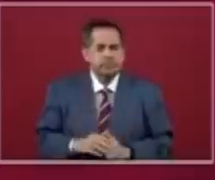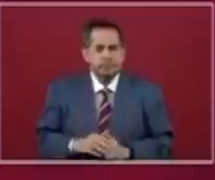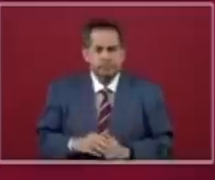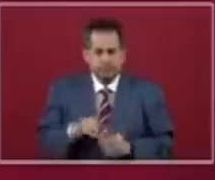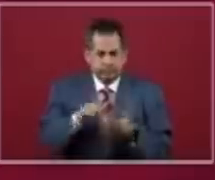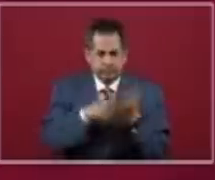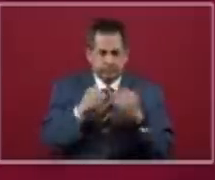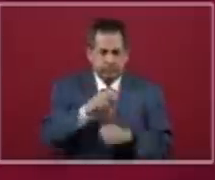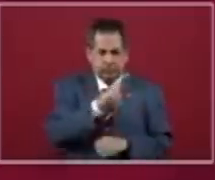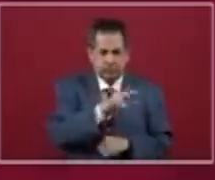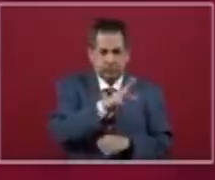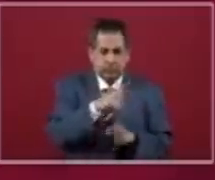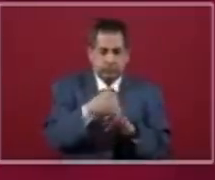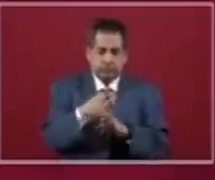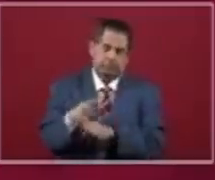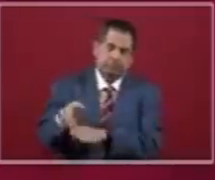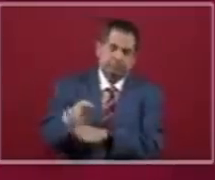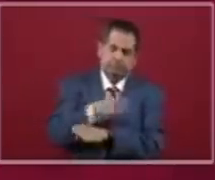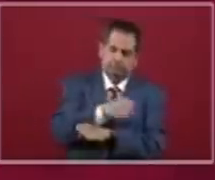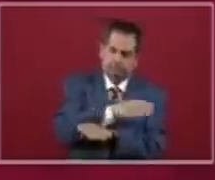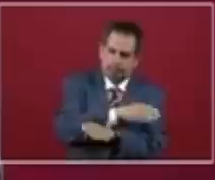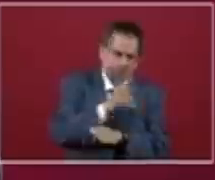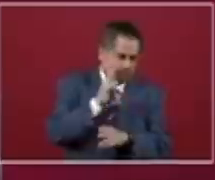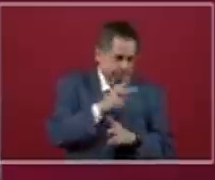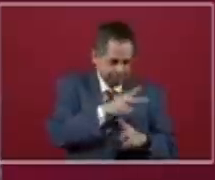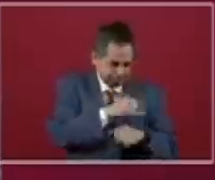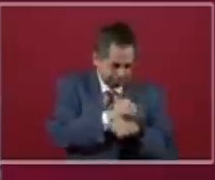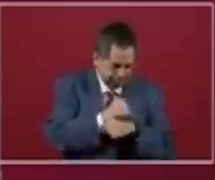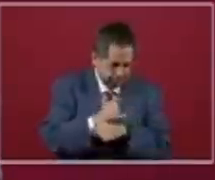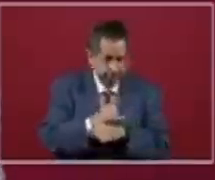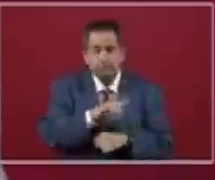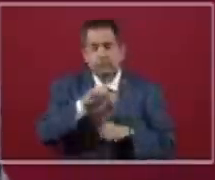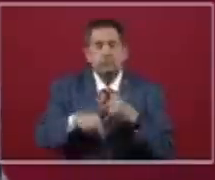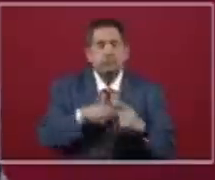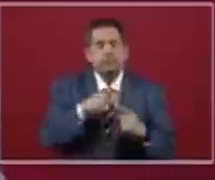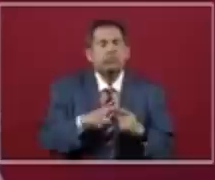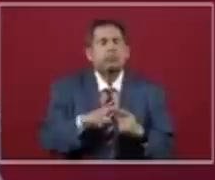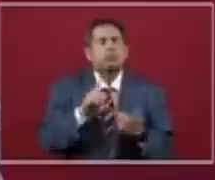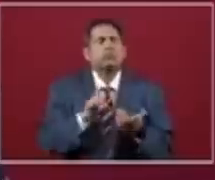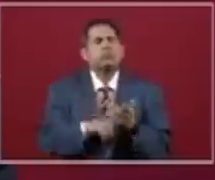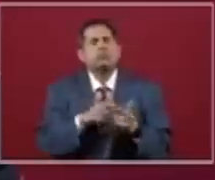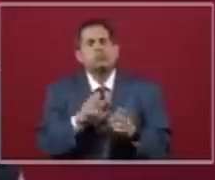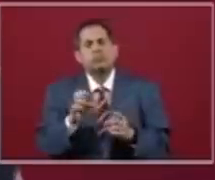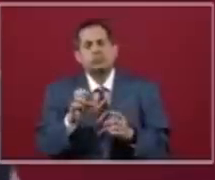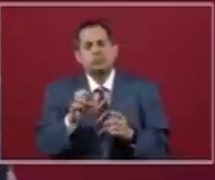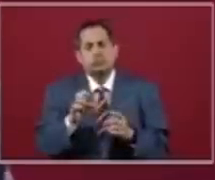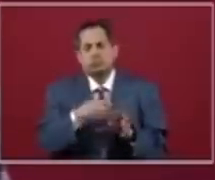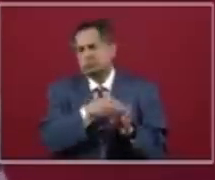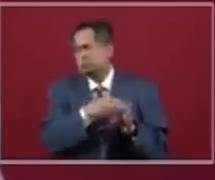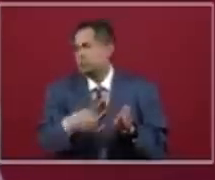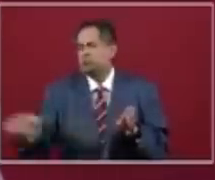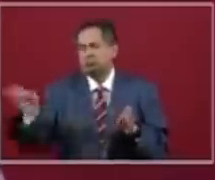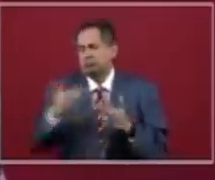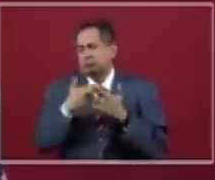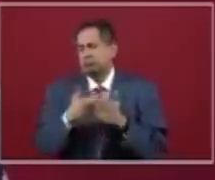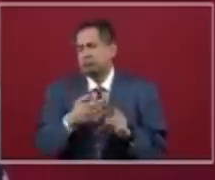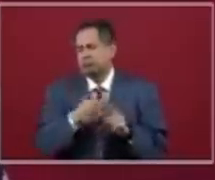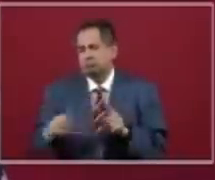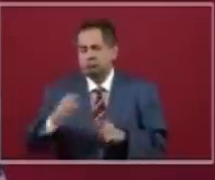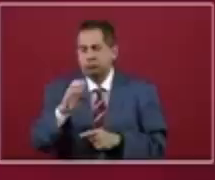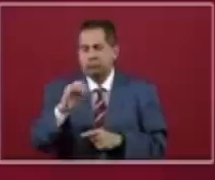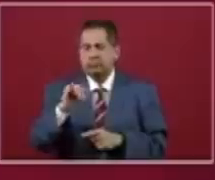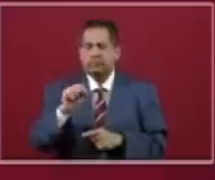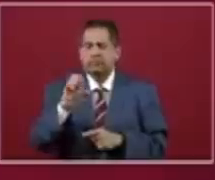del 85 para atrás. Sí. Y luego de ya todo lo que manejaba el